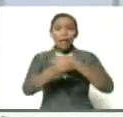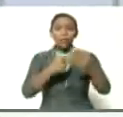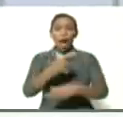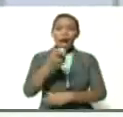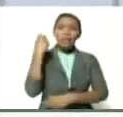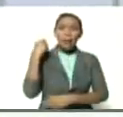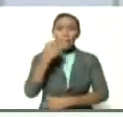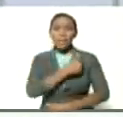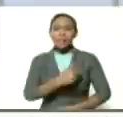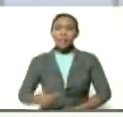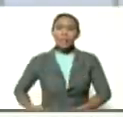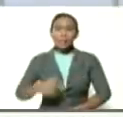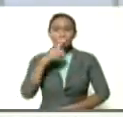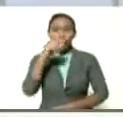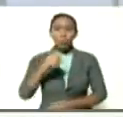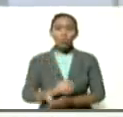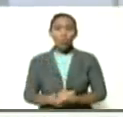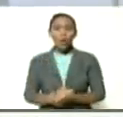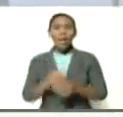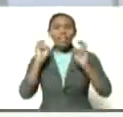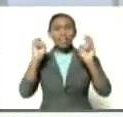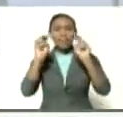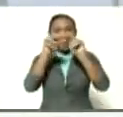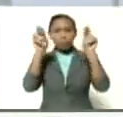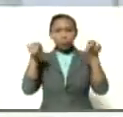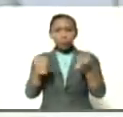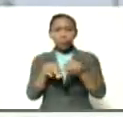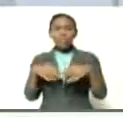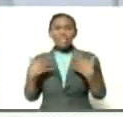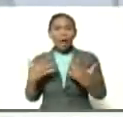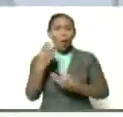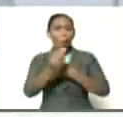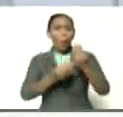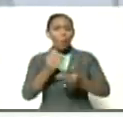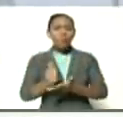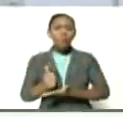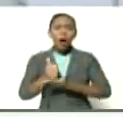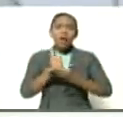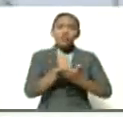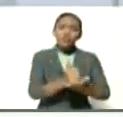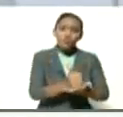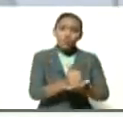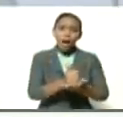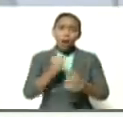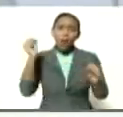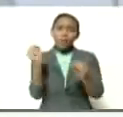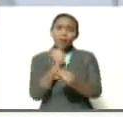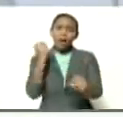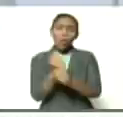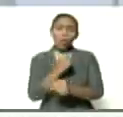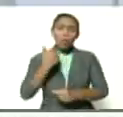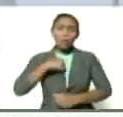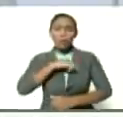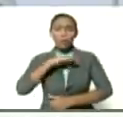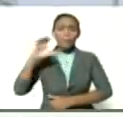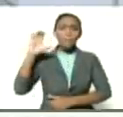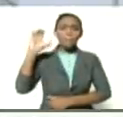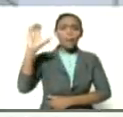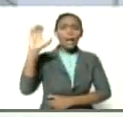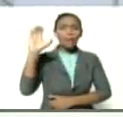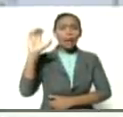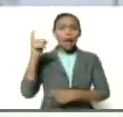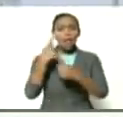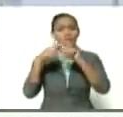presidente Nicolás Maduro en el marco de cómo ayudar a los trabajadores de nuestra patria, a